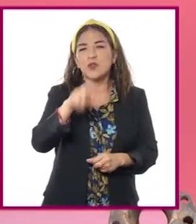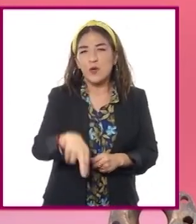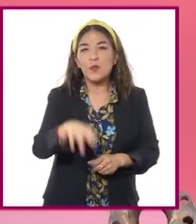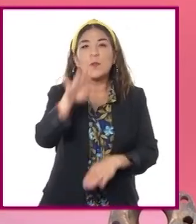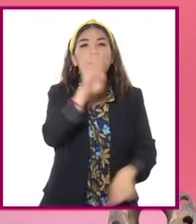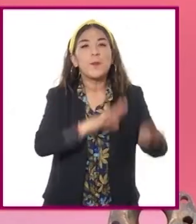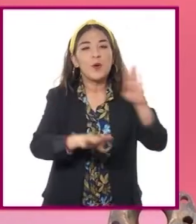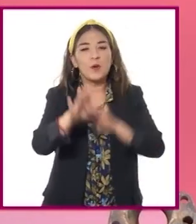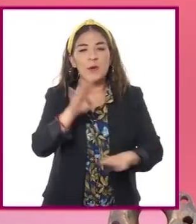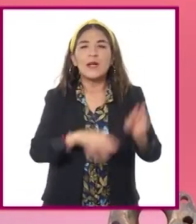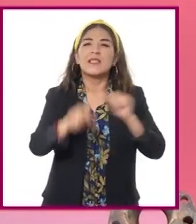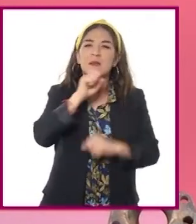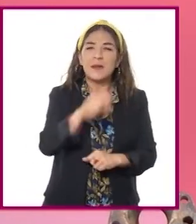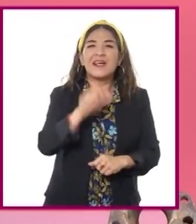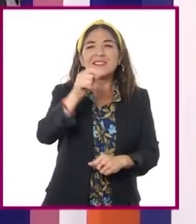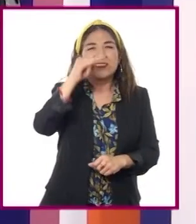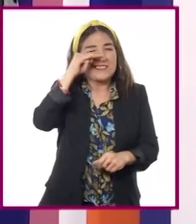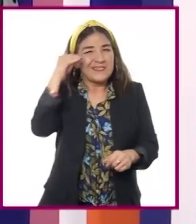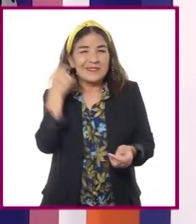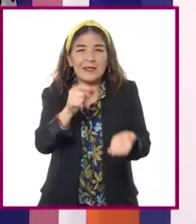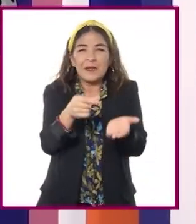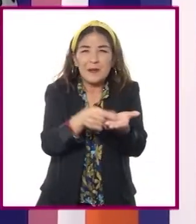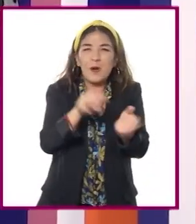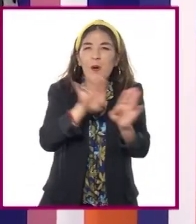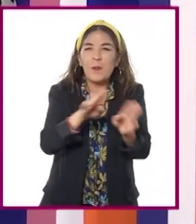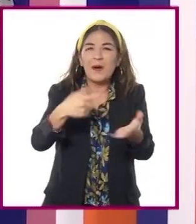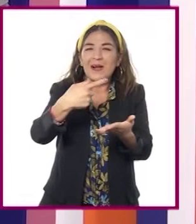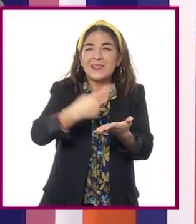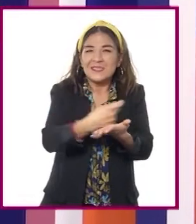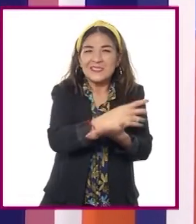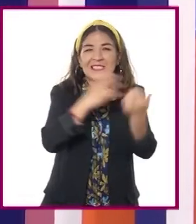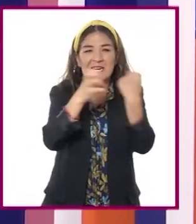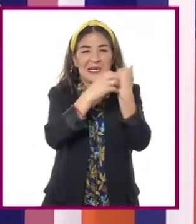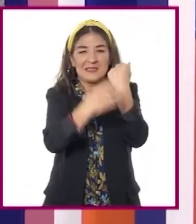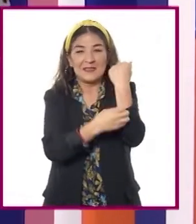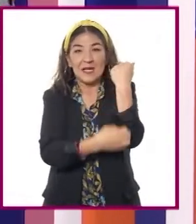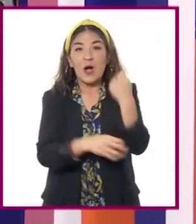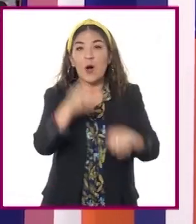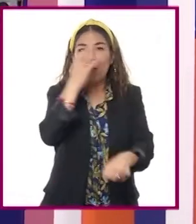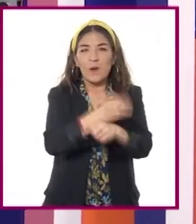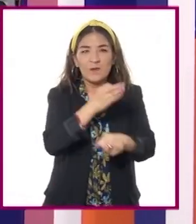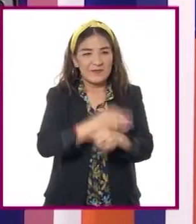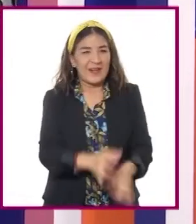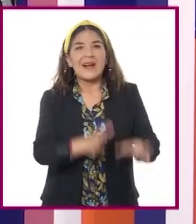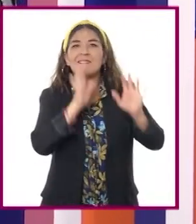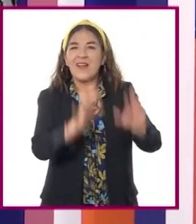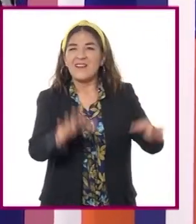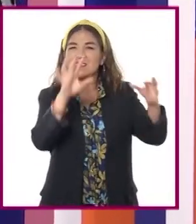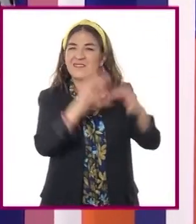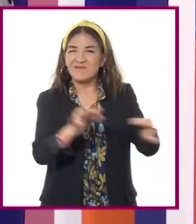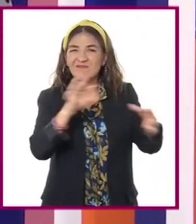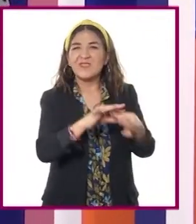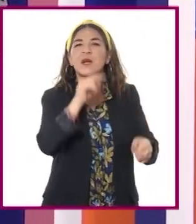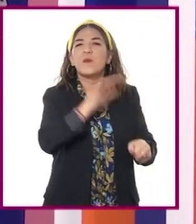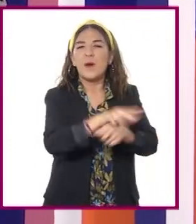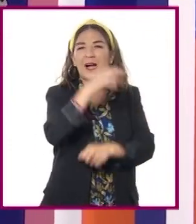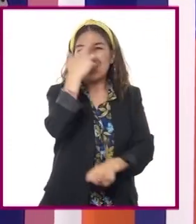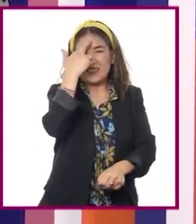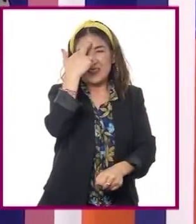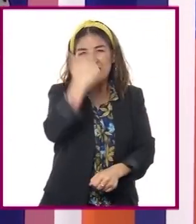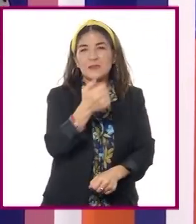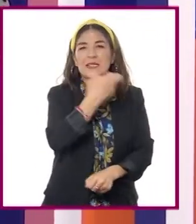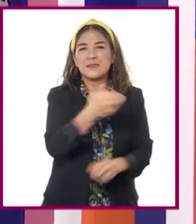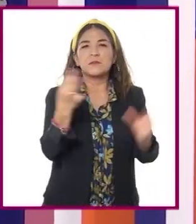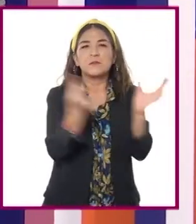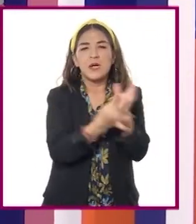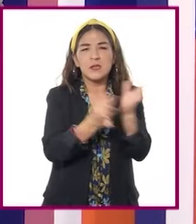corrosión inducida por microorganismos. Ahora que hemos desenmascarado al agresor de los metales, veamos qué ha